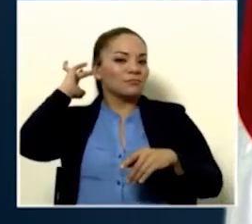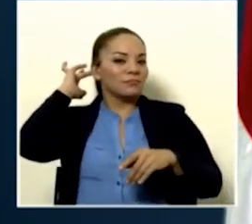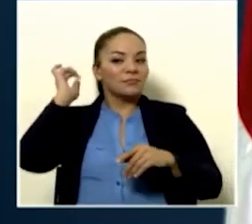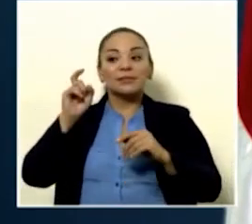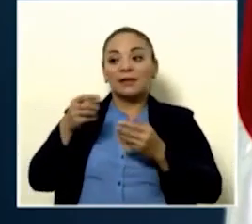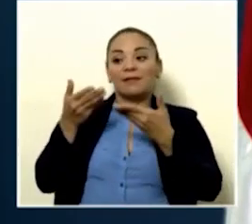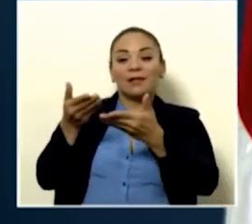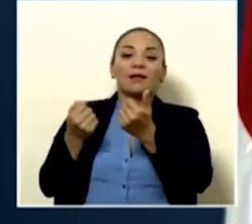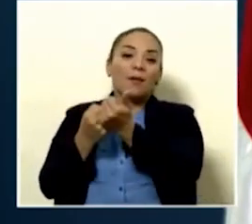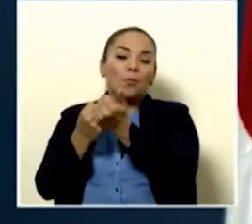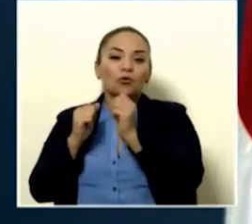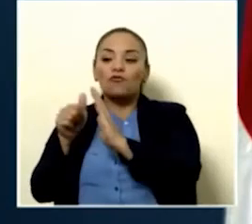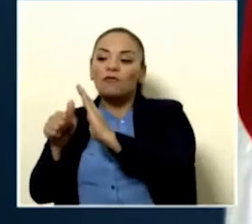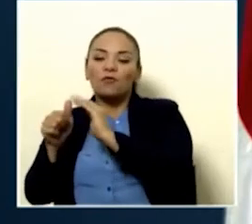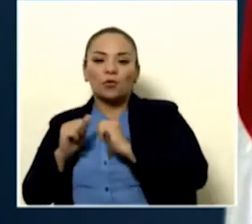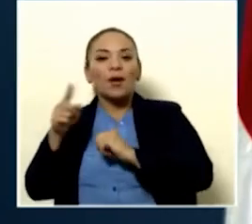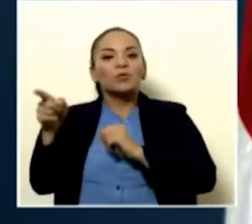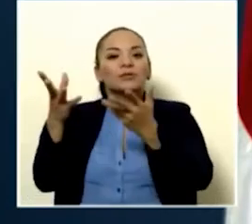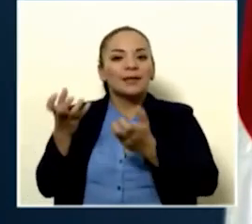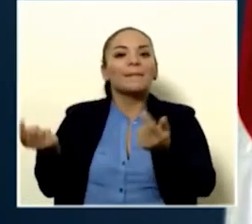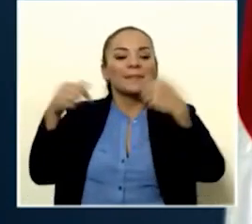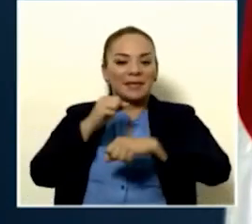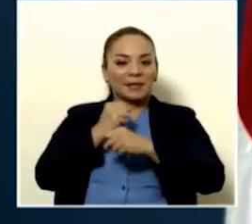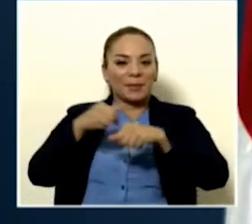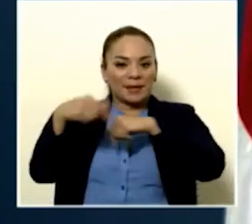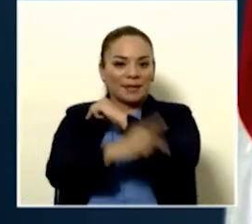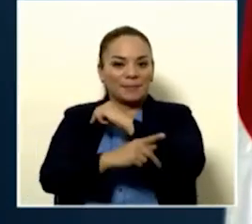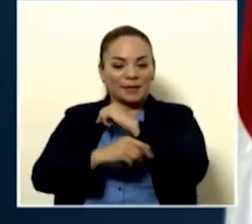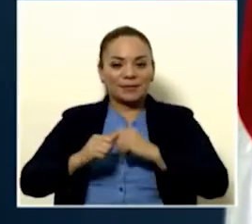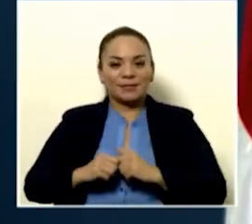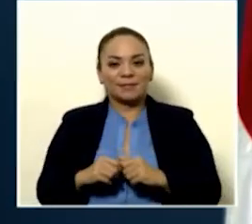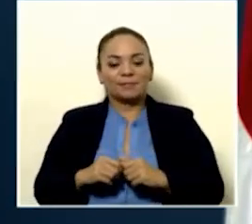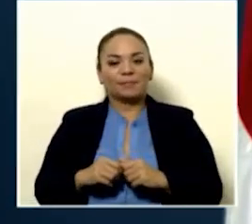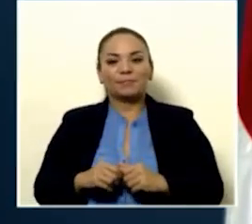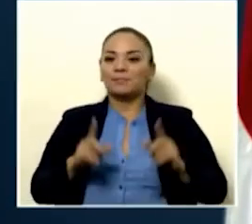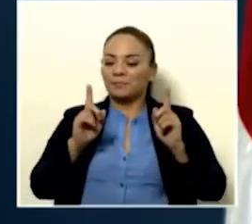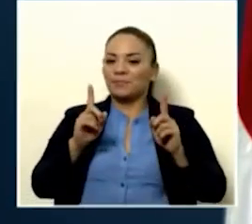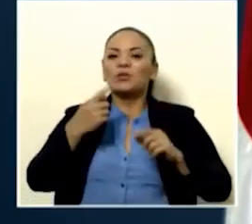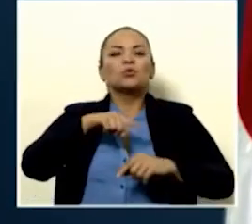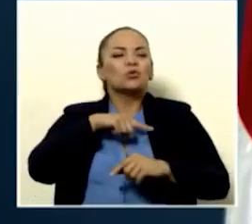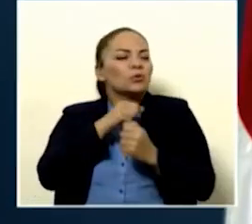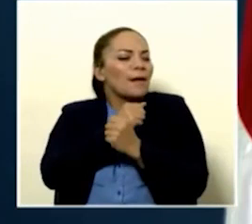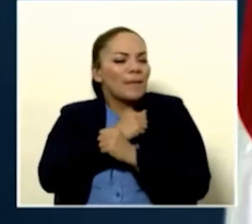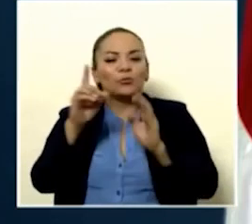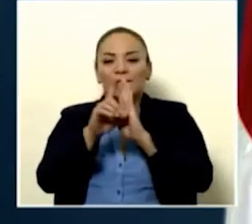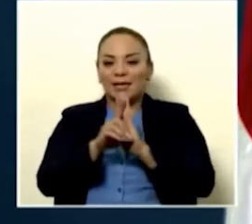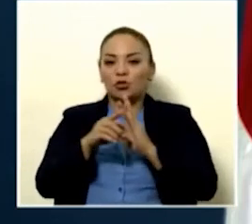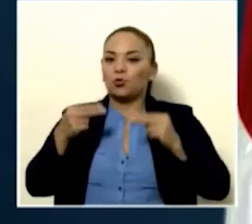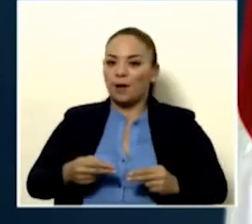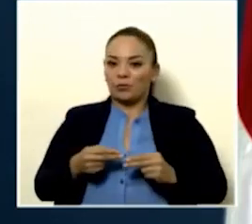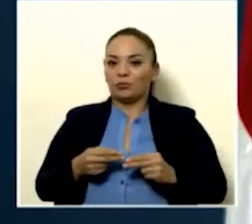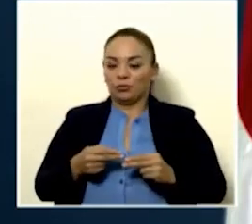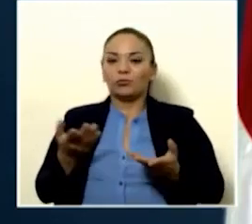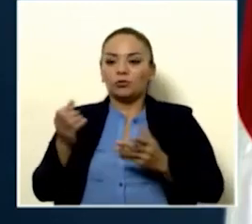refugio para poder trabajar en el país. Nosotros amamos los derechos humanos como sociedad. Yo no estoy hablando